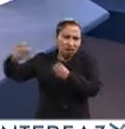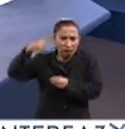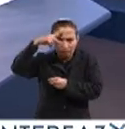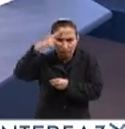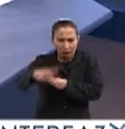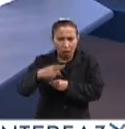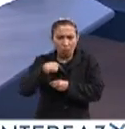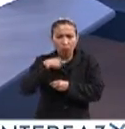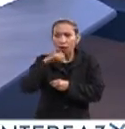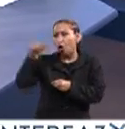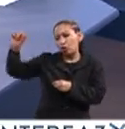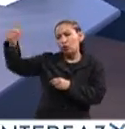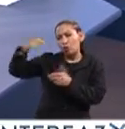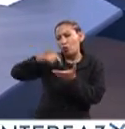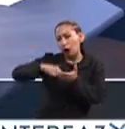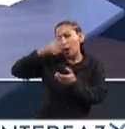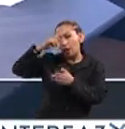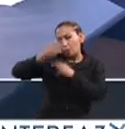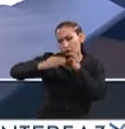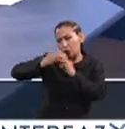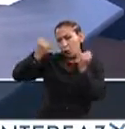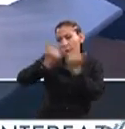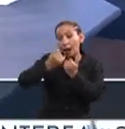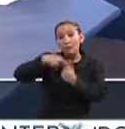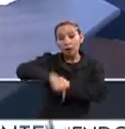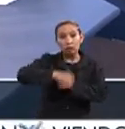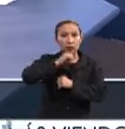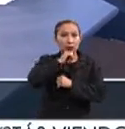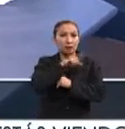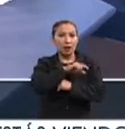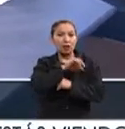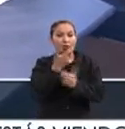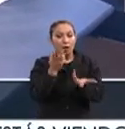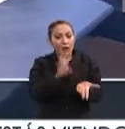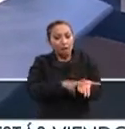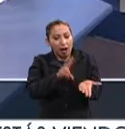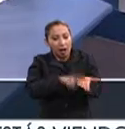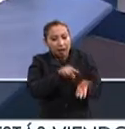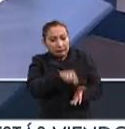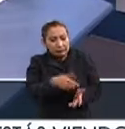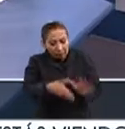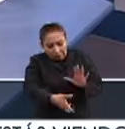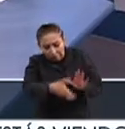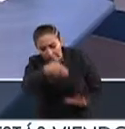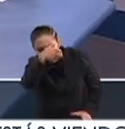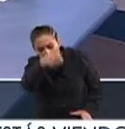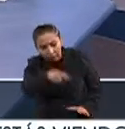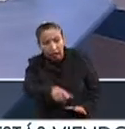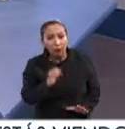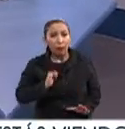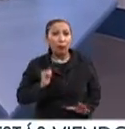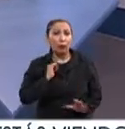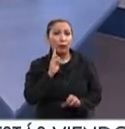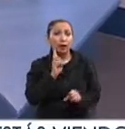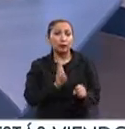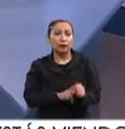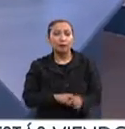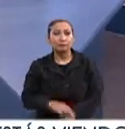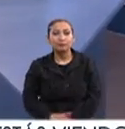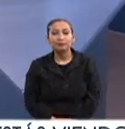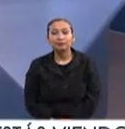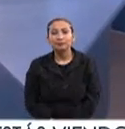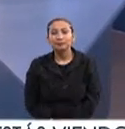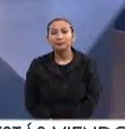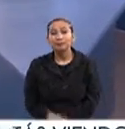en México, sino en muchas partes del mundo, hasta, pues, también valorar este tipo de elementos de las especies naturales. Así